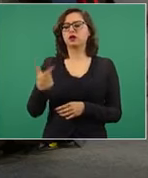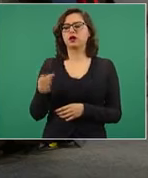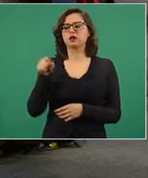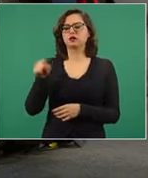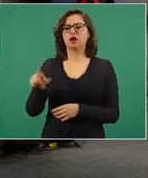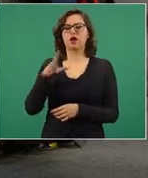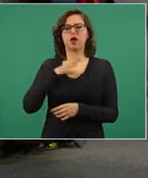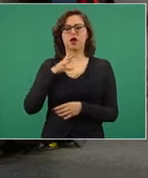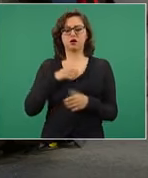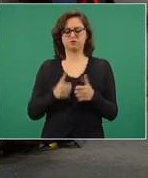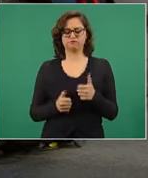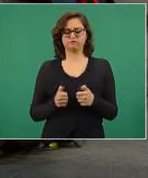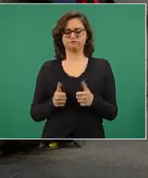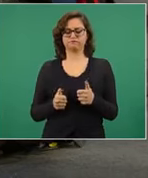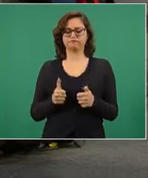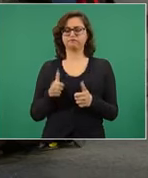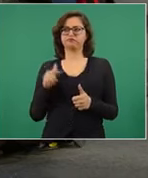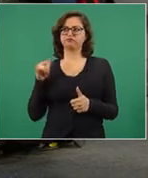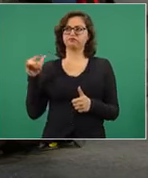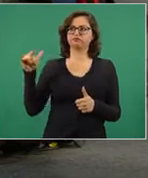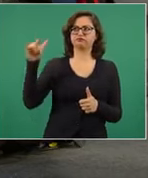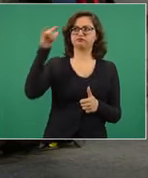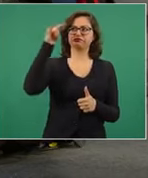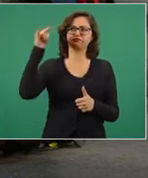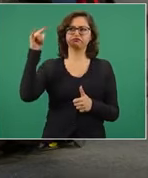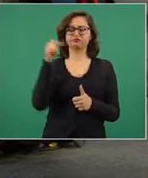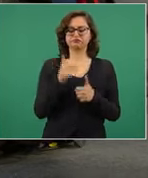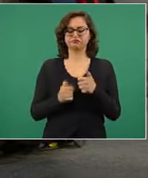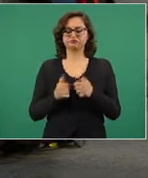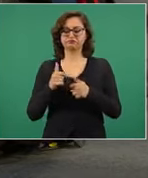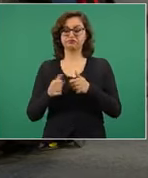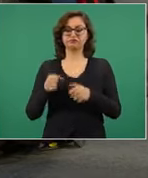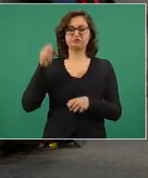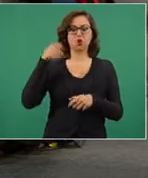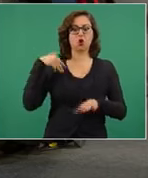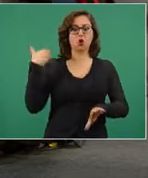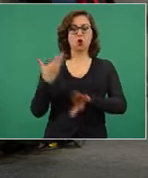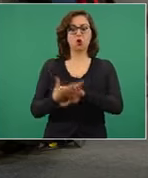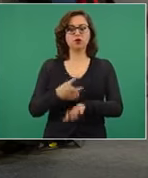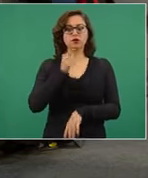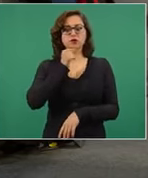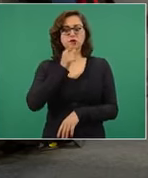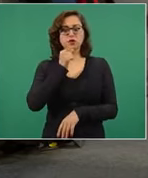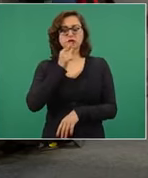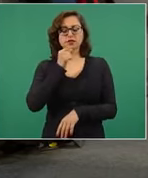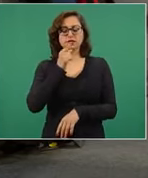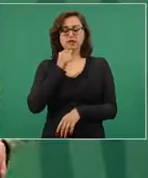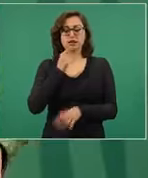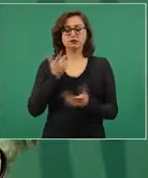Armadas este armamento que utiliza este cártel y por supuesto la violencia que ha utilizado últimamente este cártel? Bueno, en